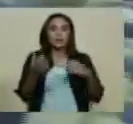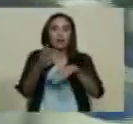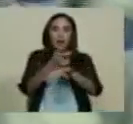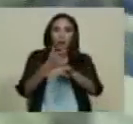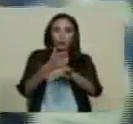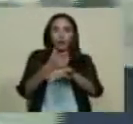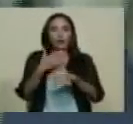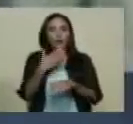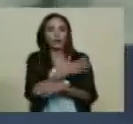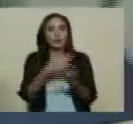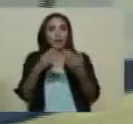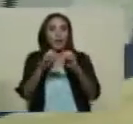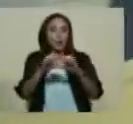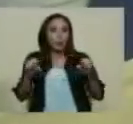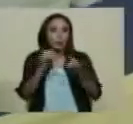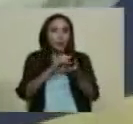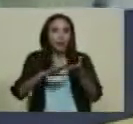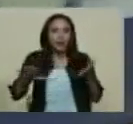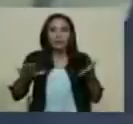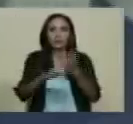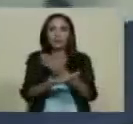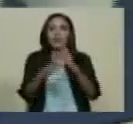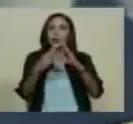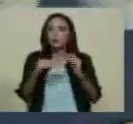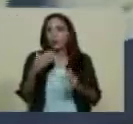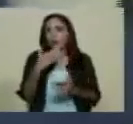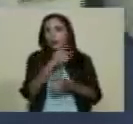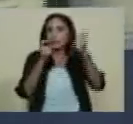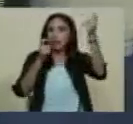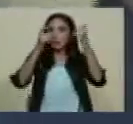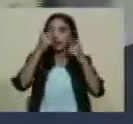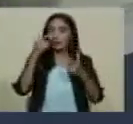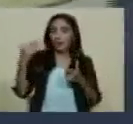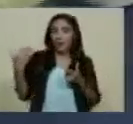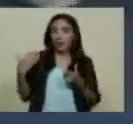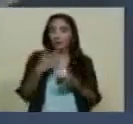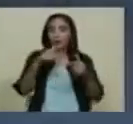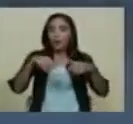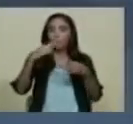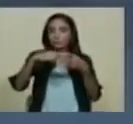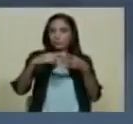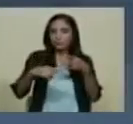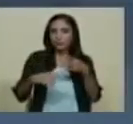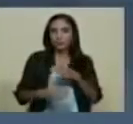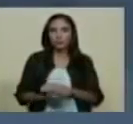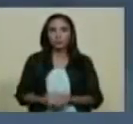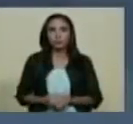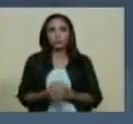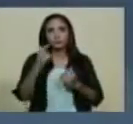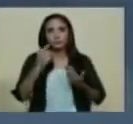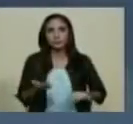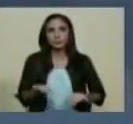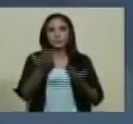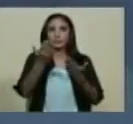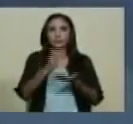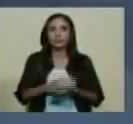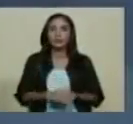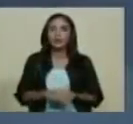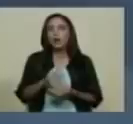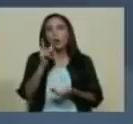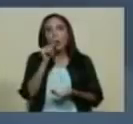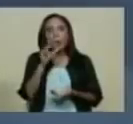educación gratuita, gracias al legado de nuestro comandante Chávez, seguir nosotros formando hombres y